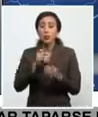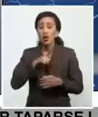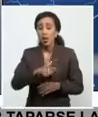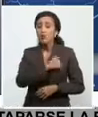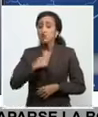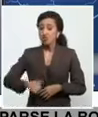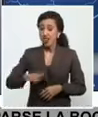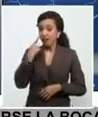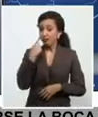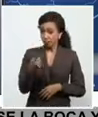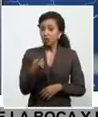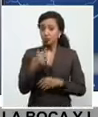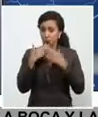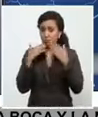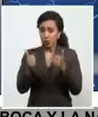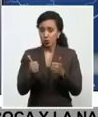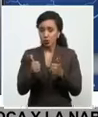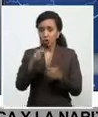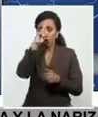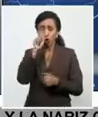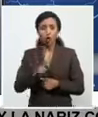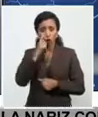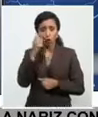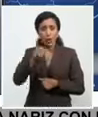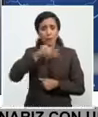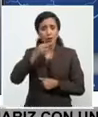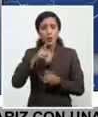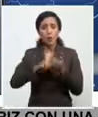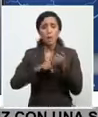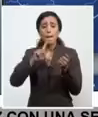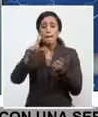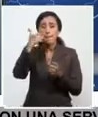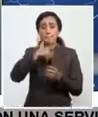Se refería el doctor Durán además al uso del plasma como suero hiperinmune a partir de la aparición